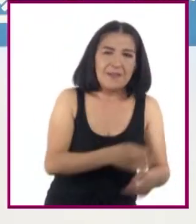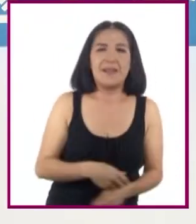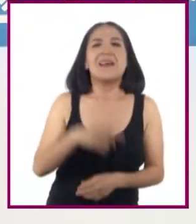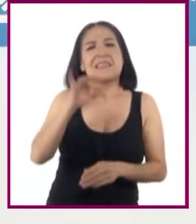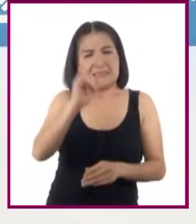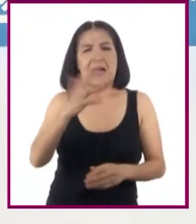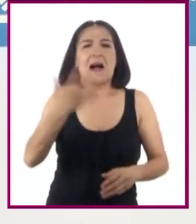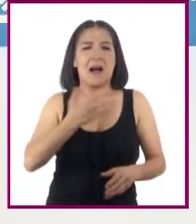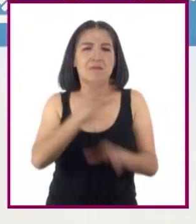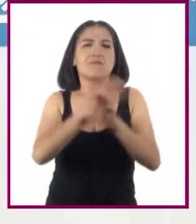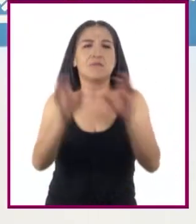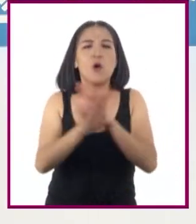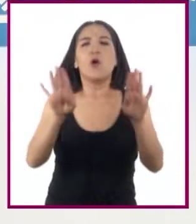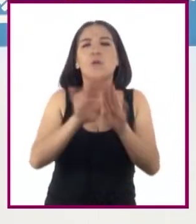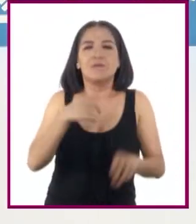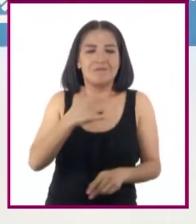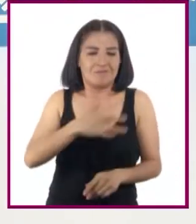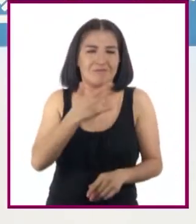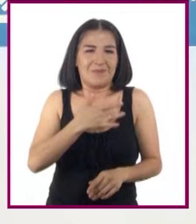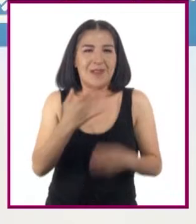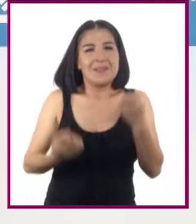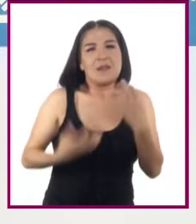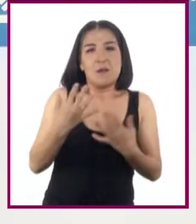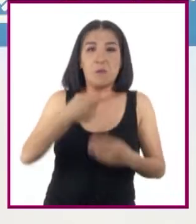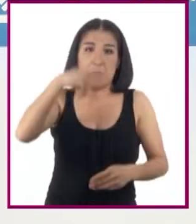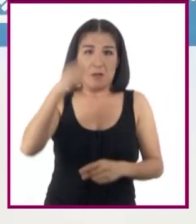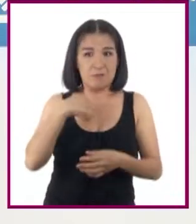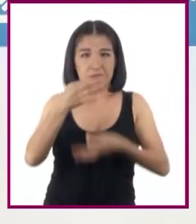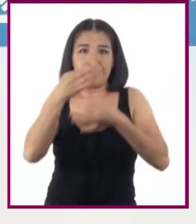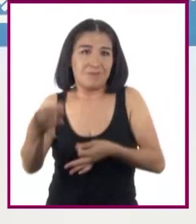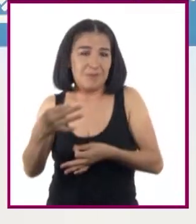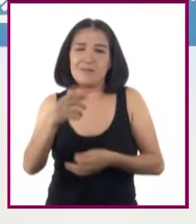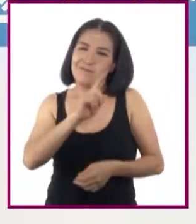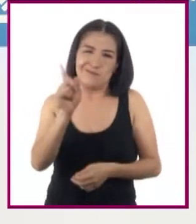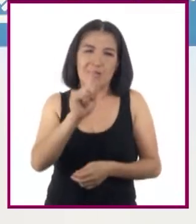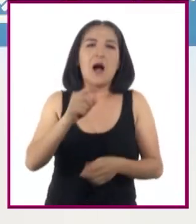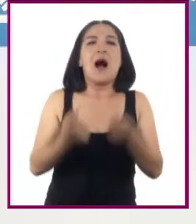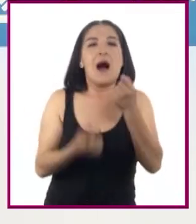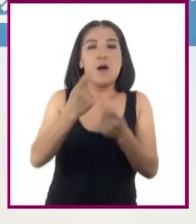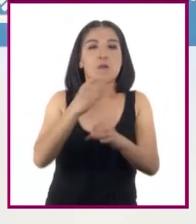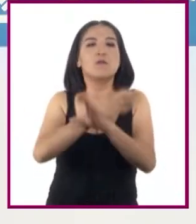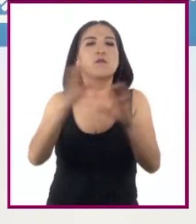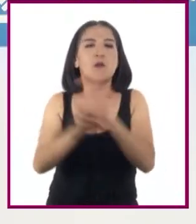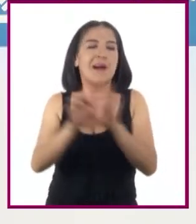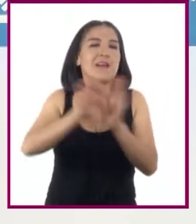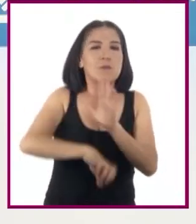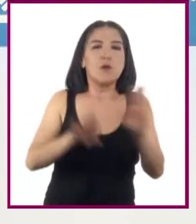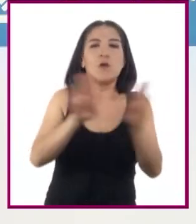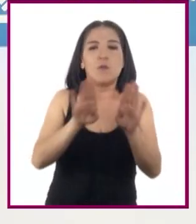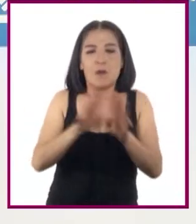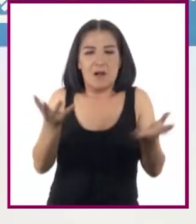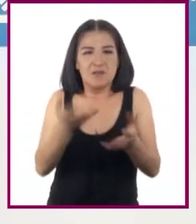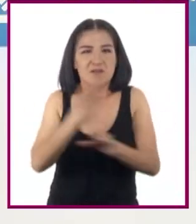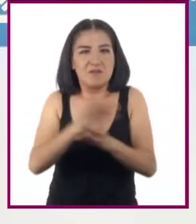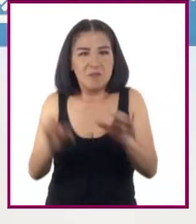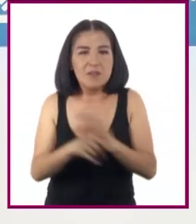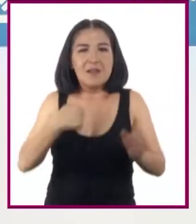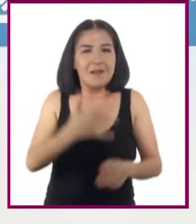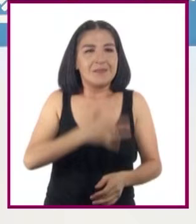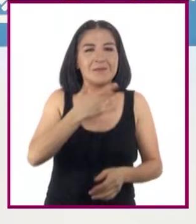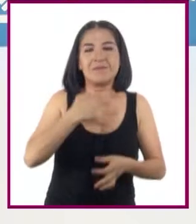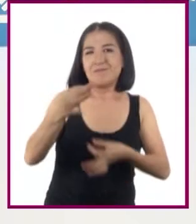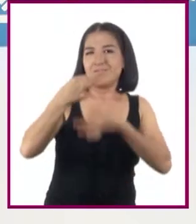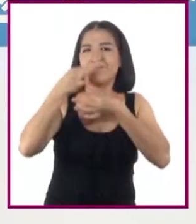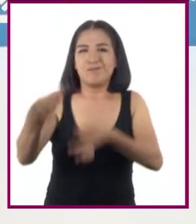que nos dan satisfacción y no por ello somos adictos, pero algunas cosas que se consumen o se hacen pueden generar adicción.